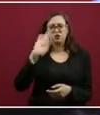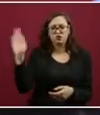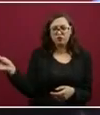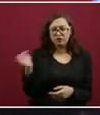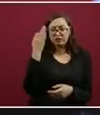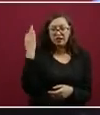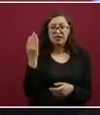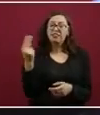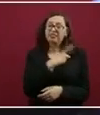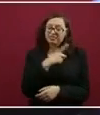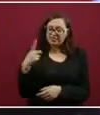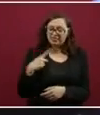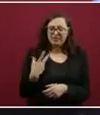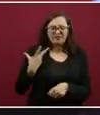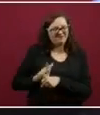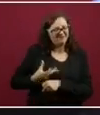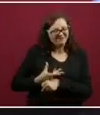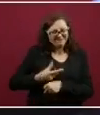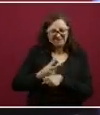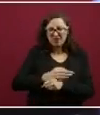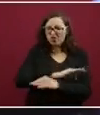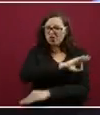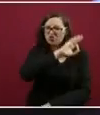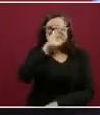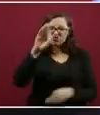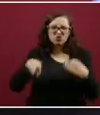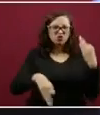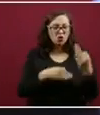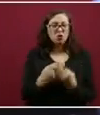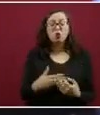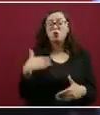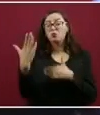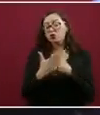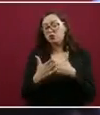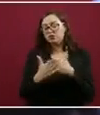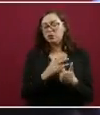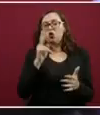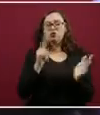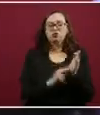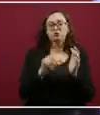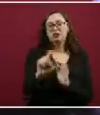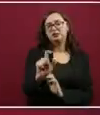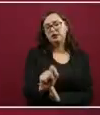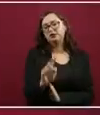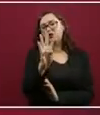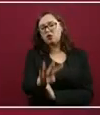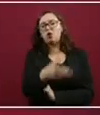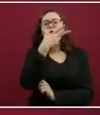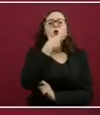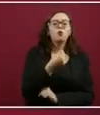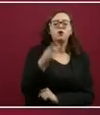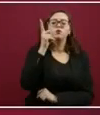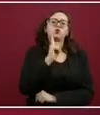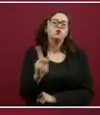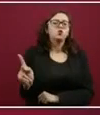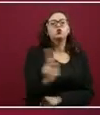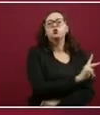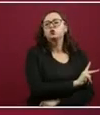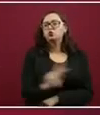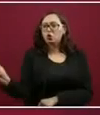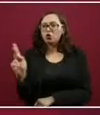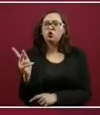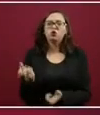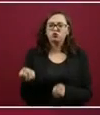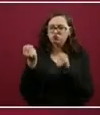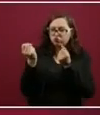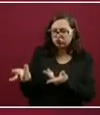realice todas las acciones que sean necesarias para garantizar que hacia 2024 todas y todos los habitantes de México puedan recibir